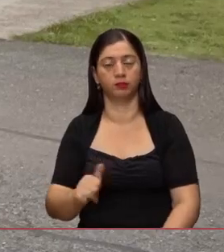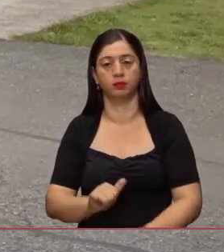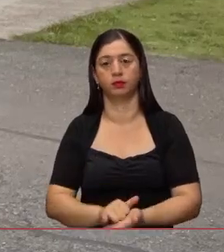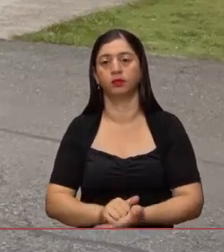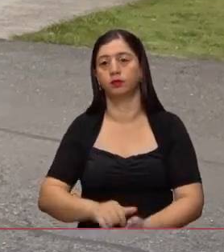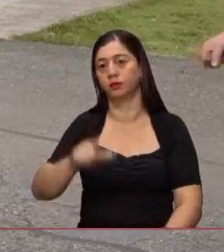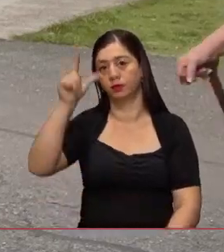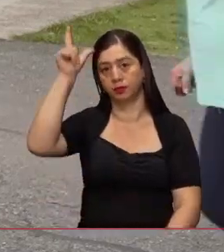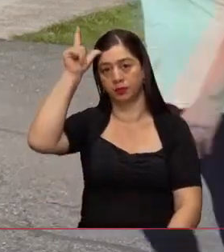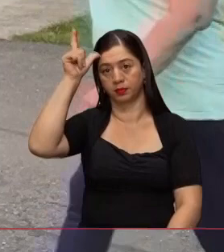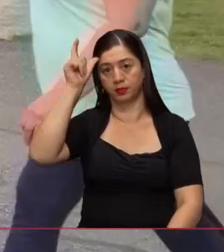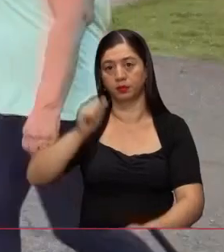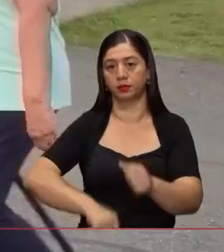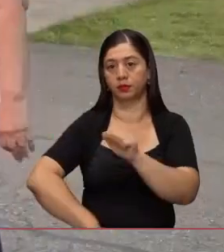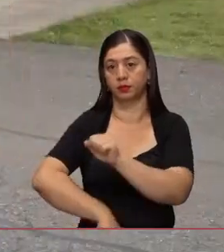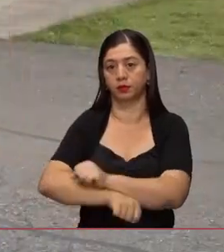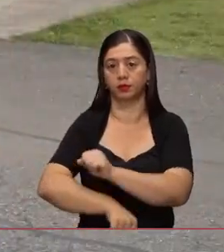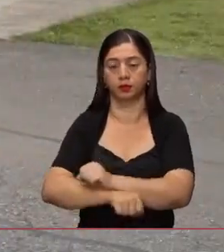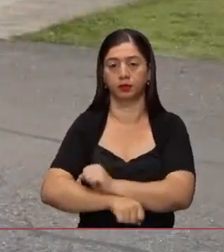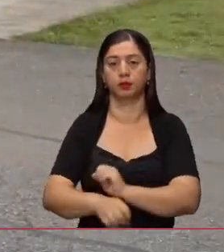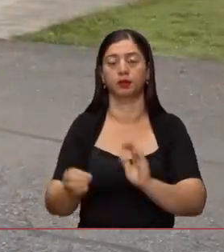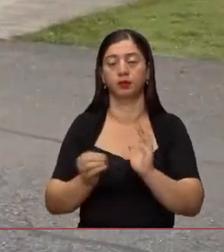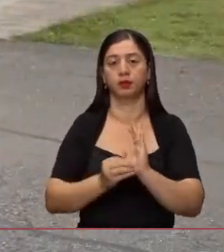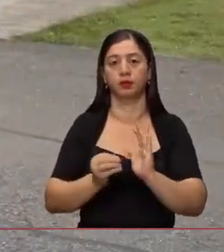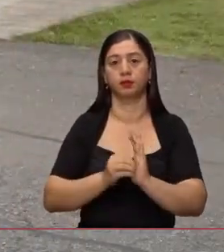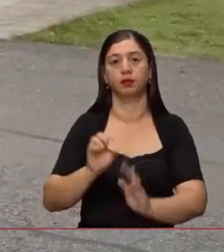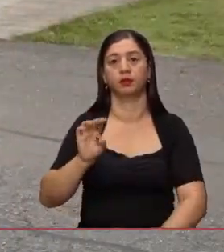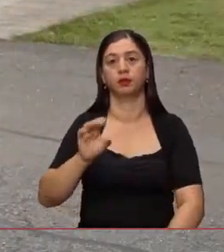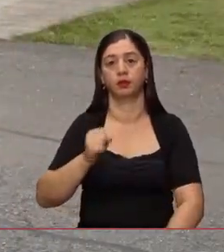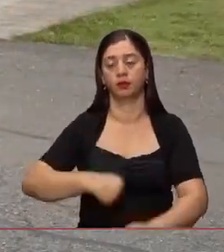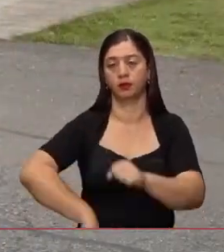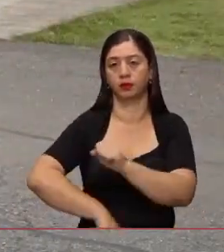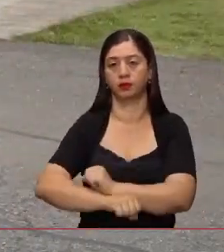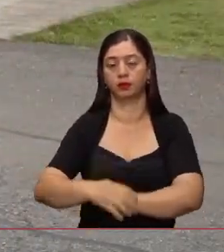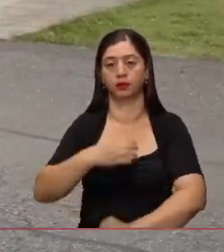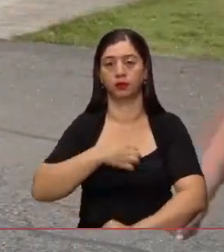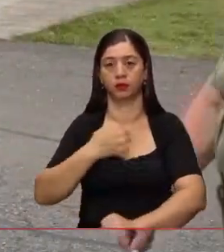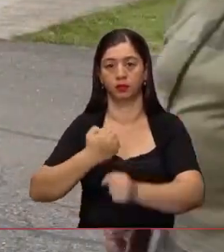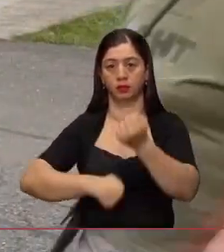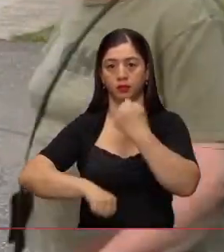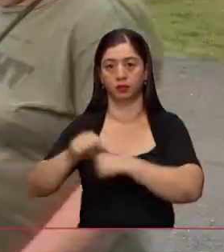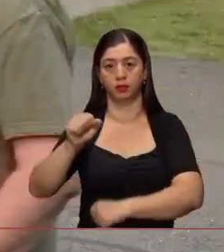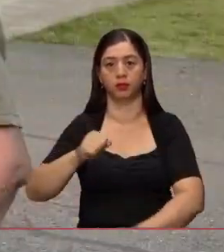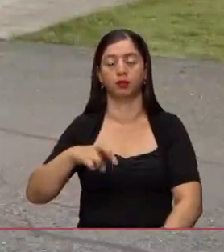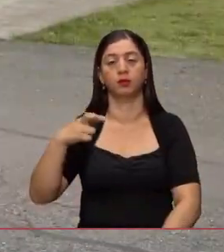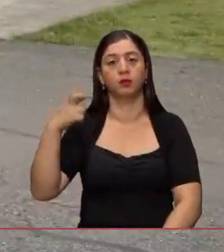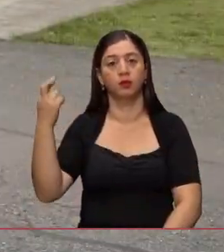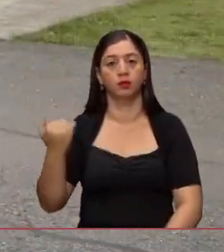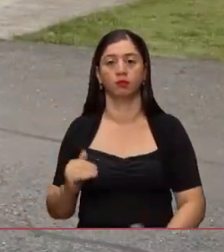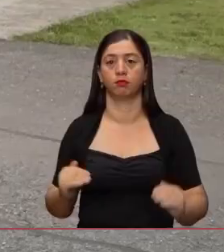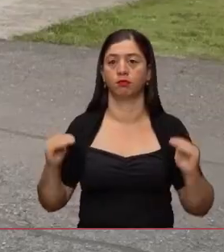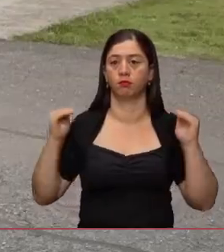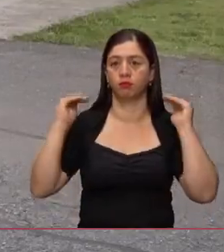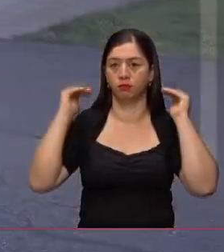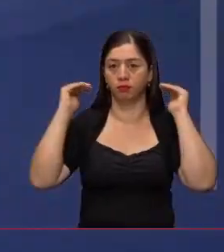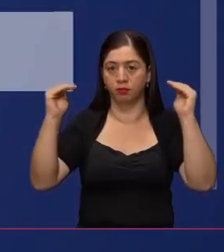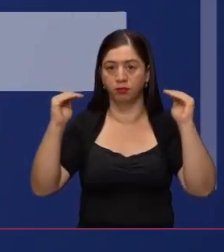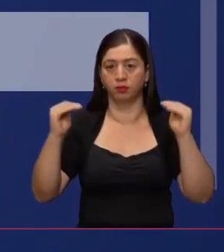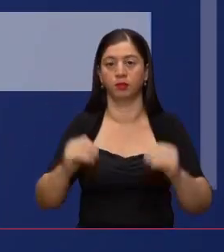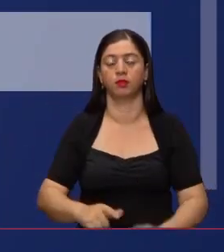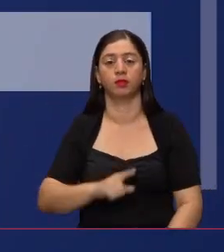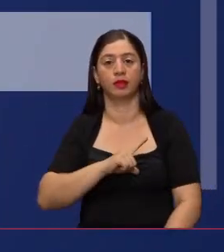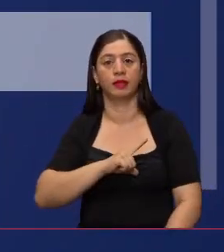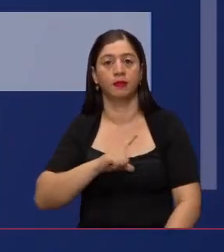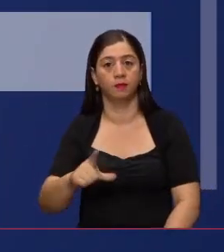la América de Alexander Guimarães. El 15 veces campeón del fútbol profesional colombiano está en la cima, en lo más alto.